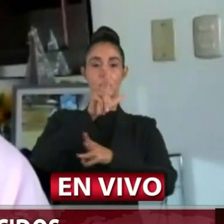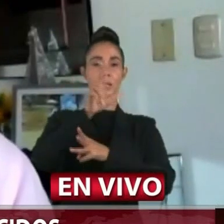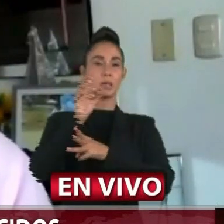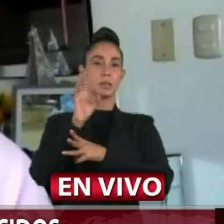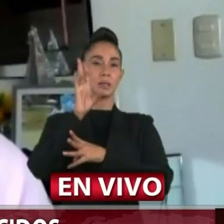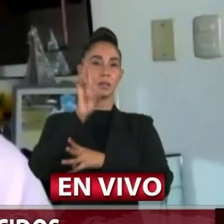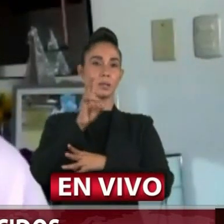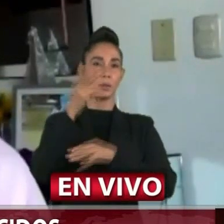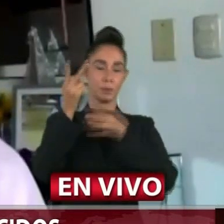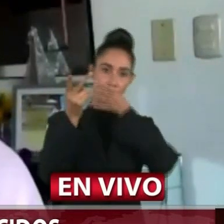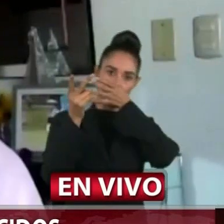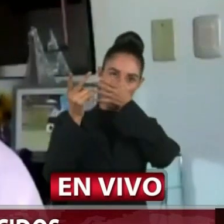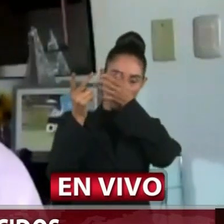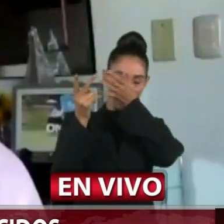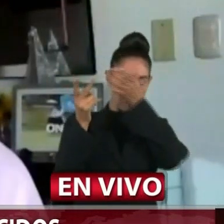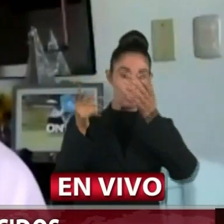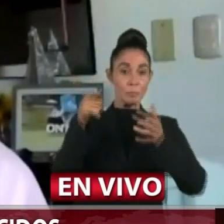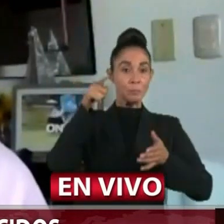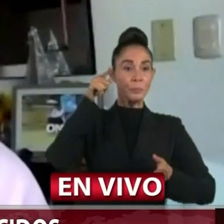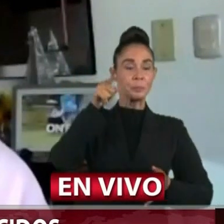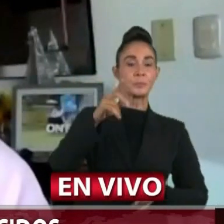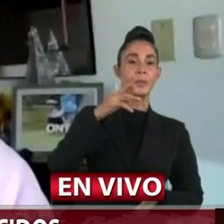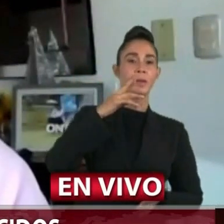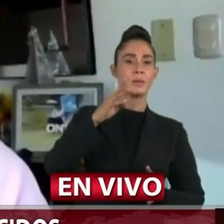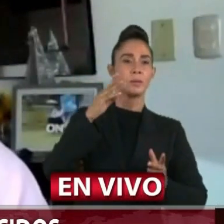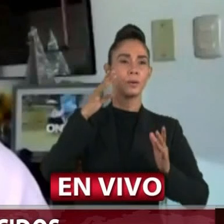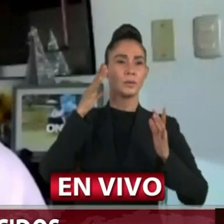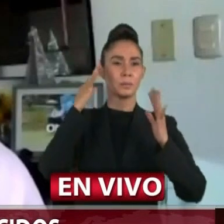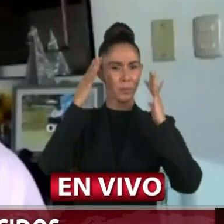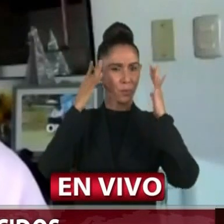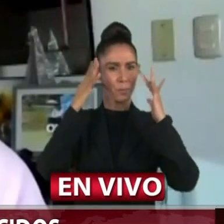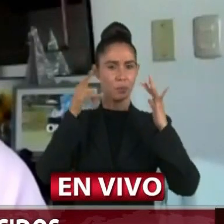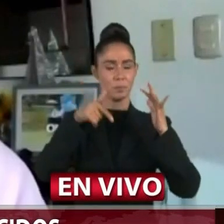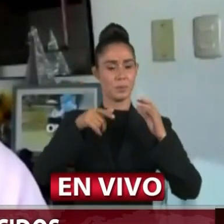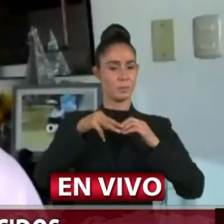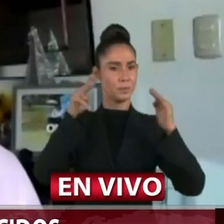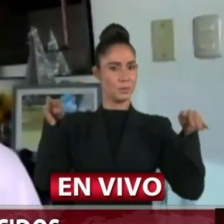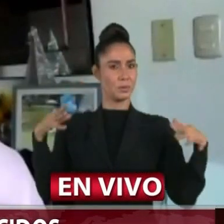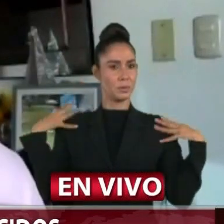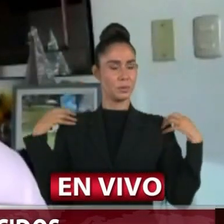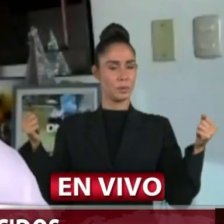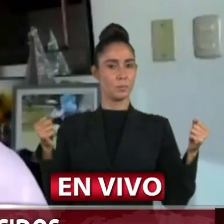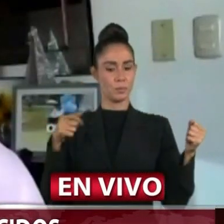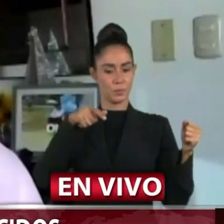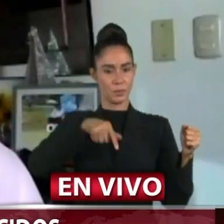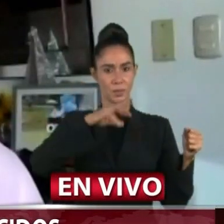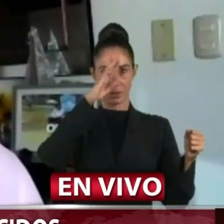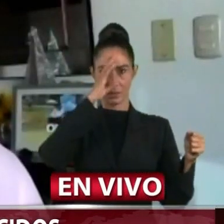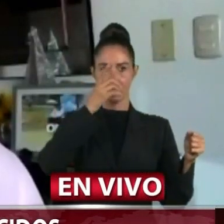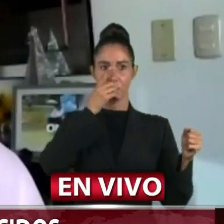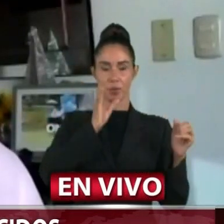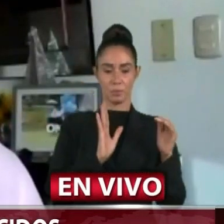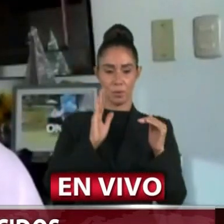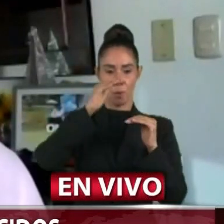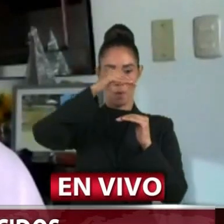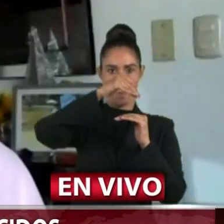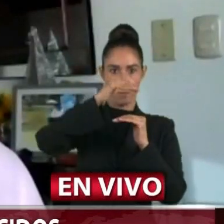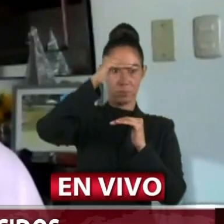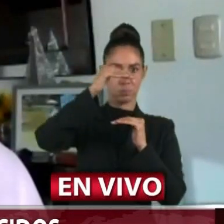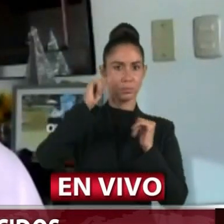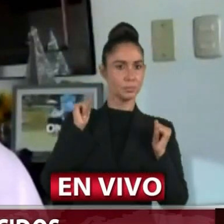372. ¿Es este dato de preocupación para el Ministerio de Salud Pública y para el gobierno dominicano?